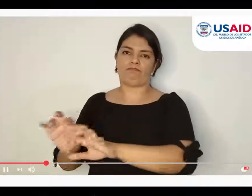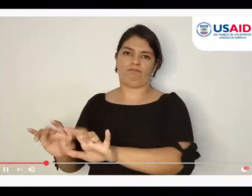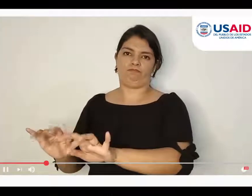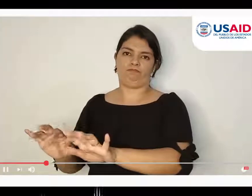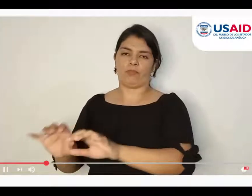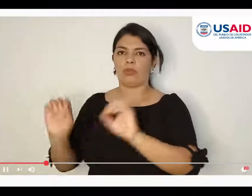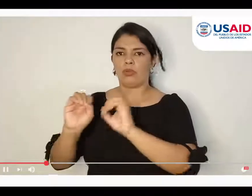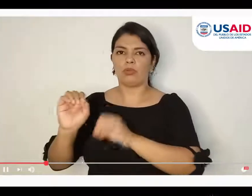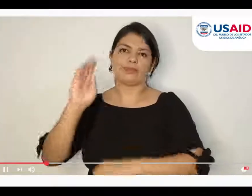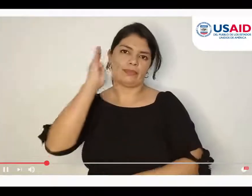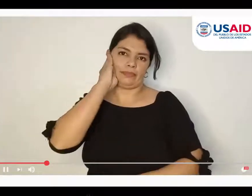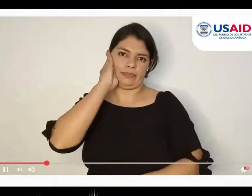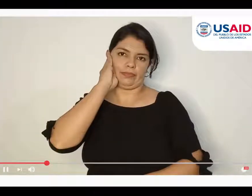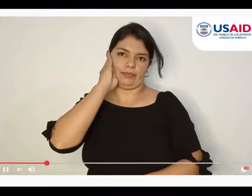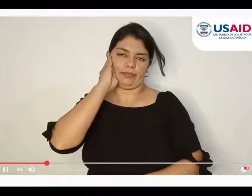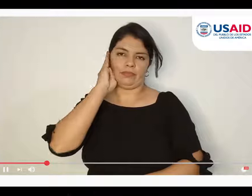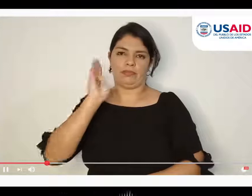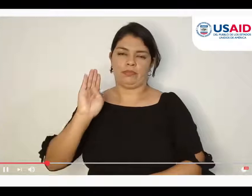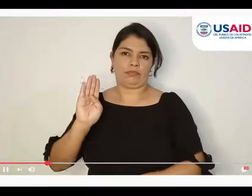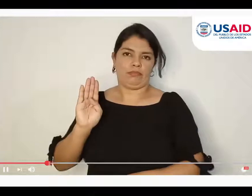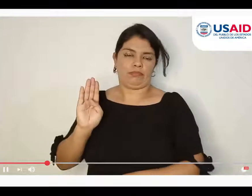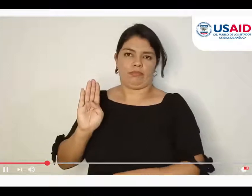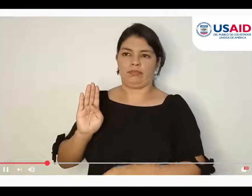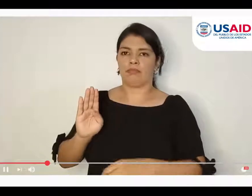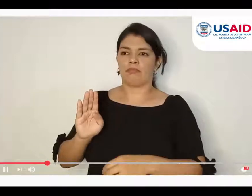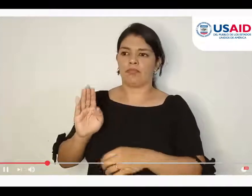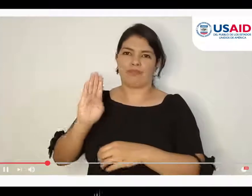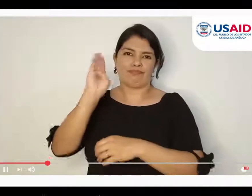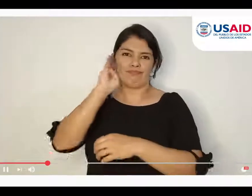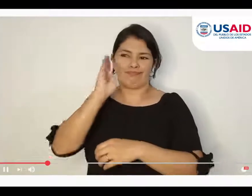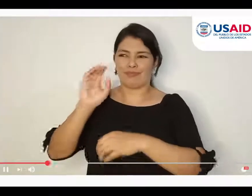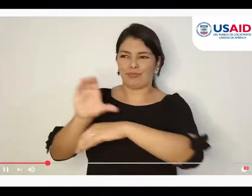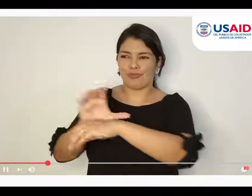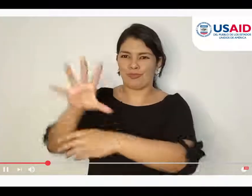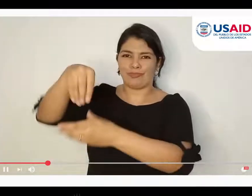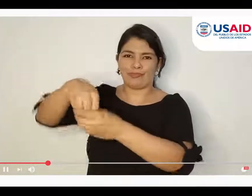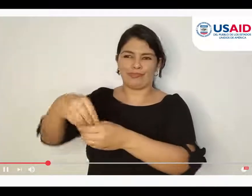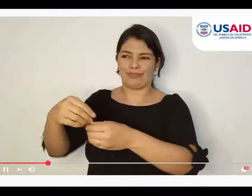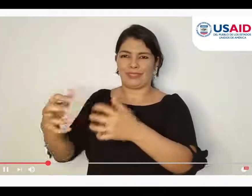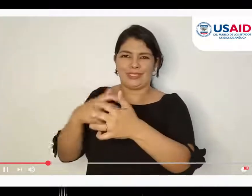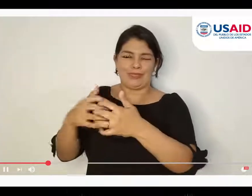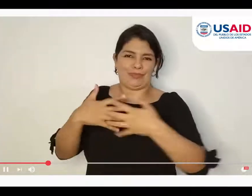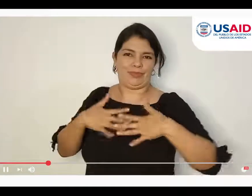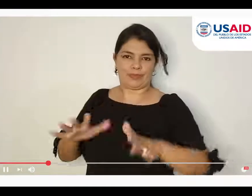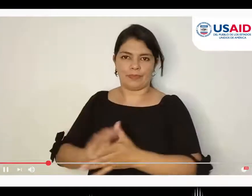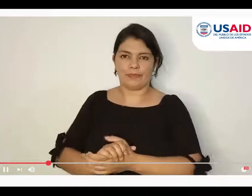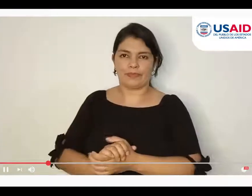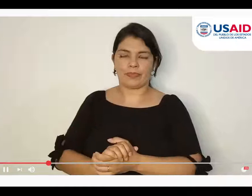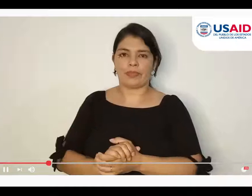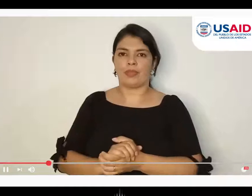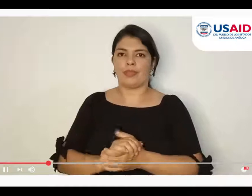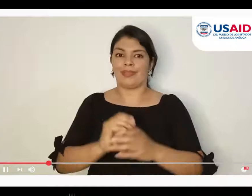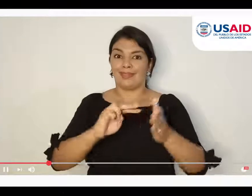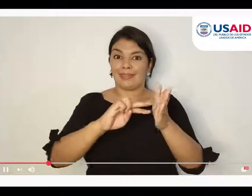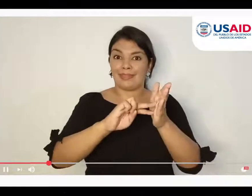lo que es un equipo celular con cualquiera de sus sistemas operativos, ¿sí? Entonces llega